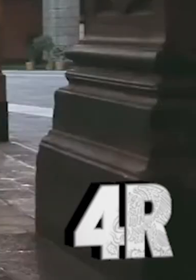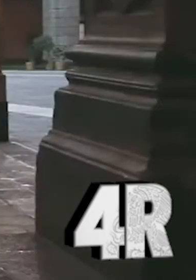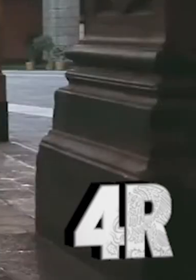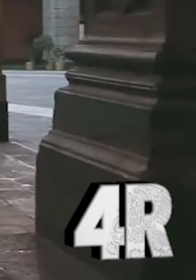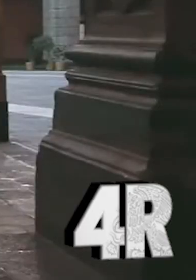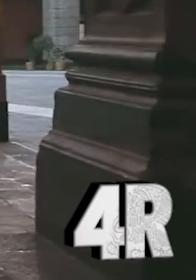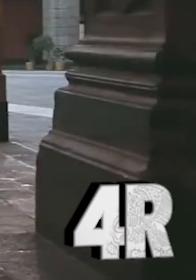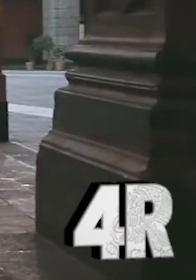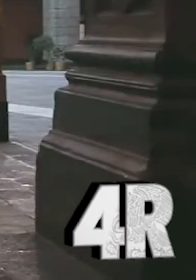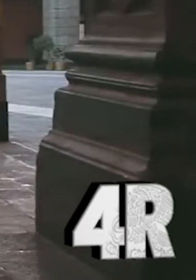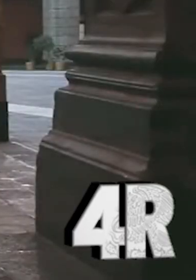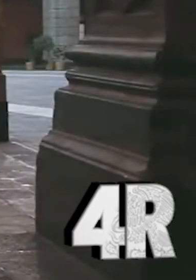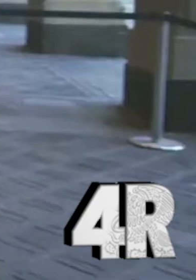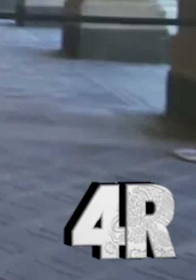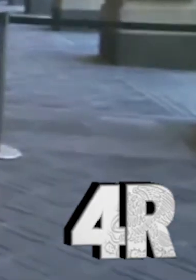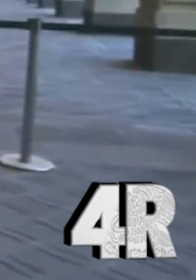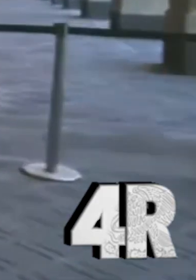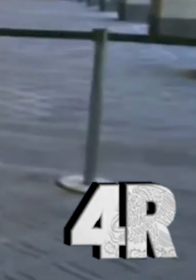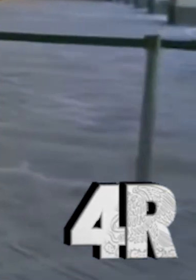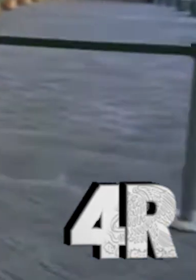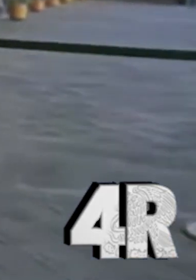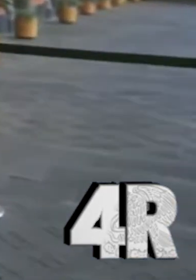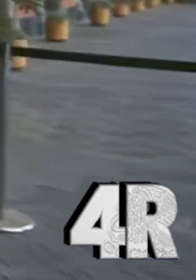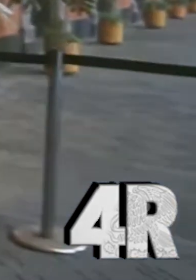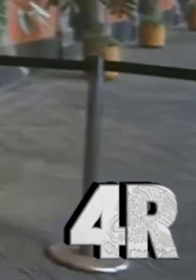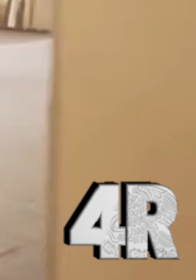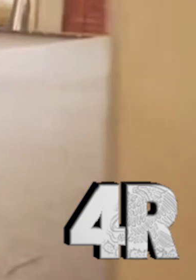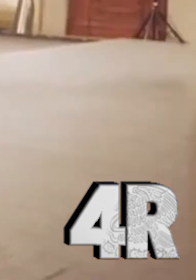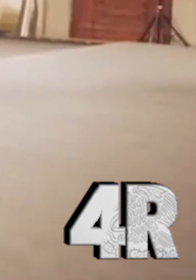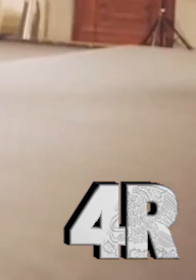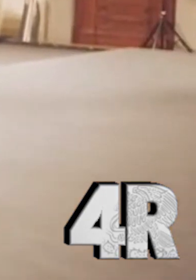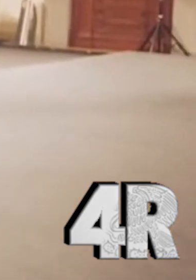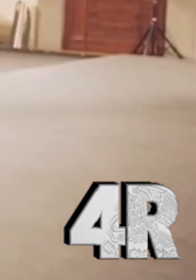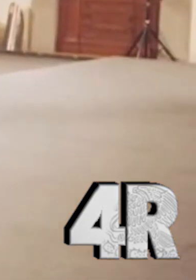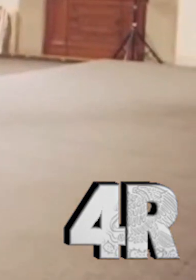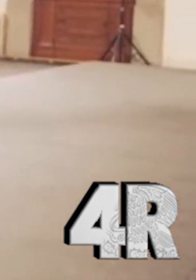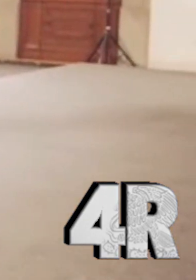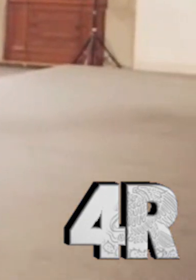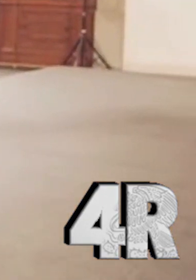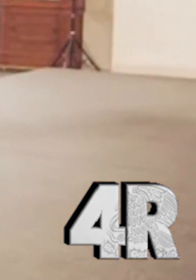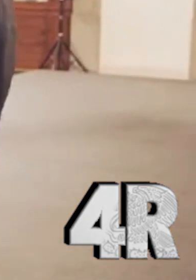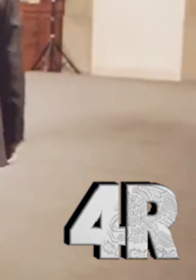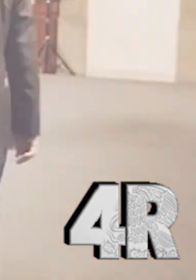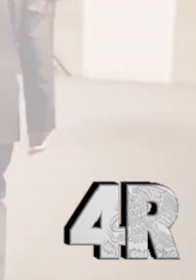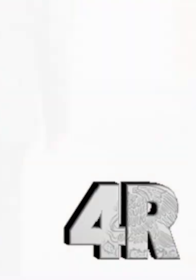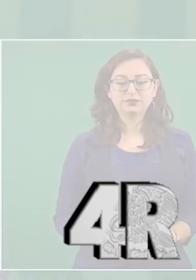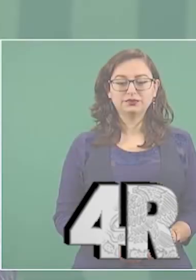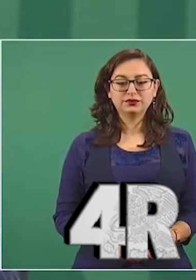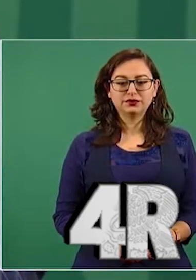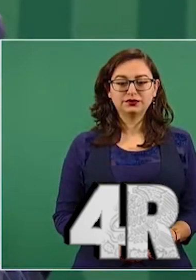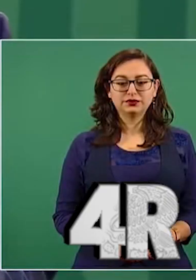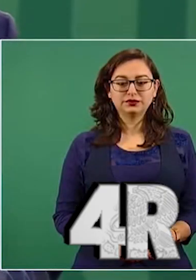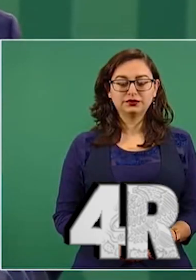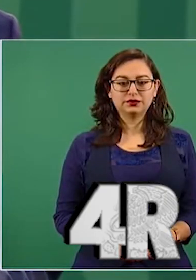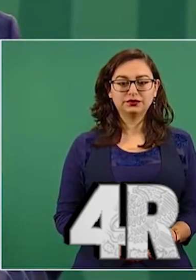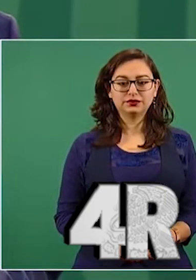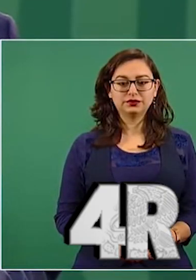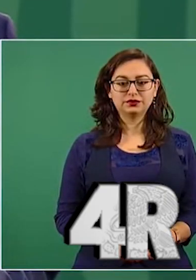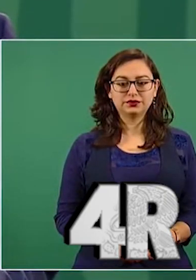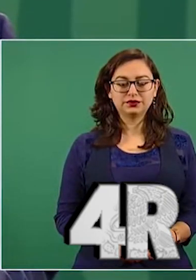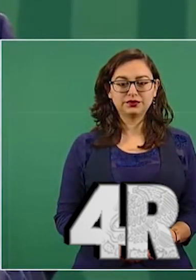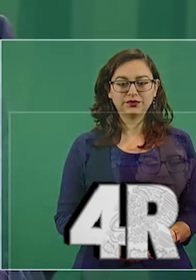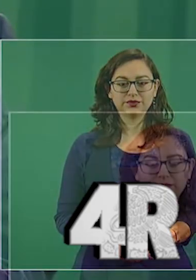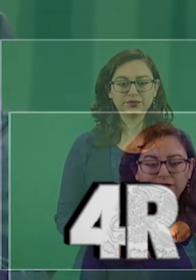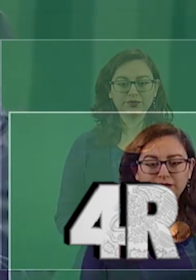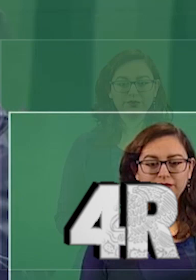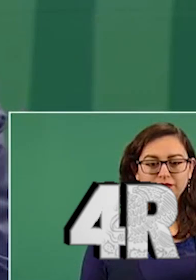diferentes extranjeros le externaron tras su contagio por COVID-19. Primero,